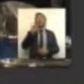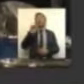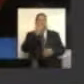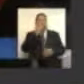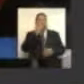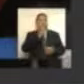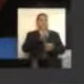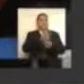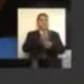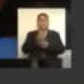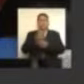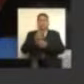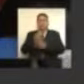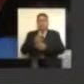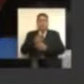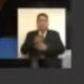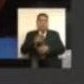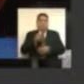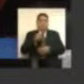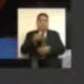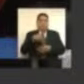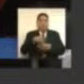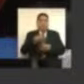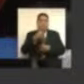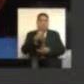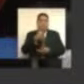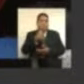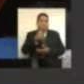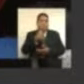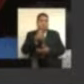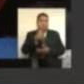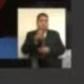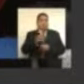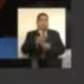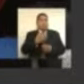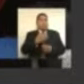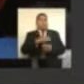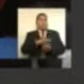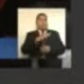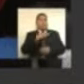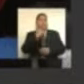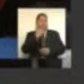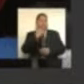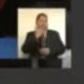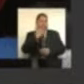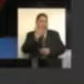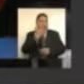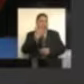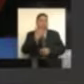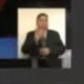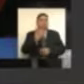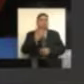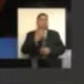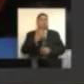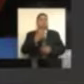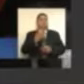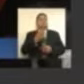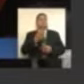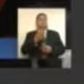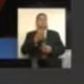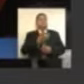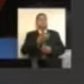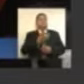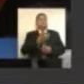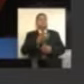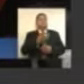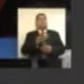Senadores, senadoras que participaron en la construcción de fideicomisos, recibieron beneficios y se tiene que